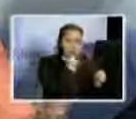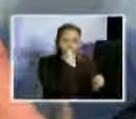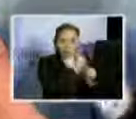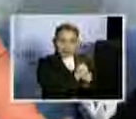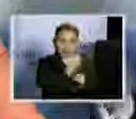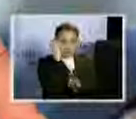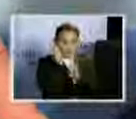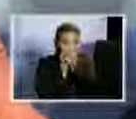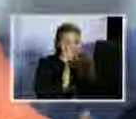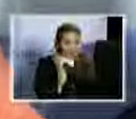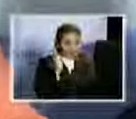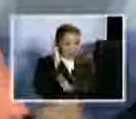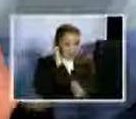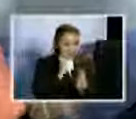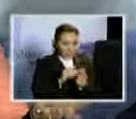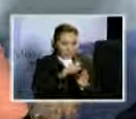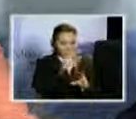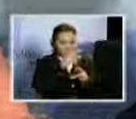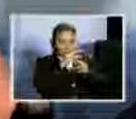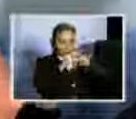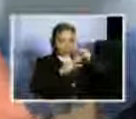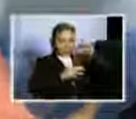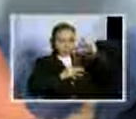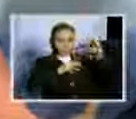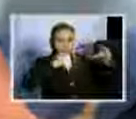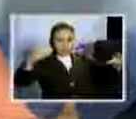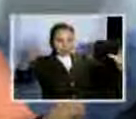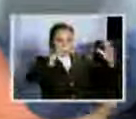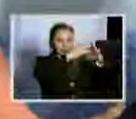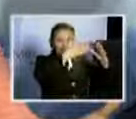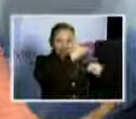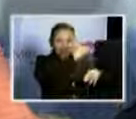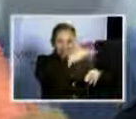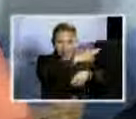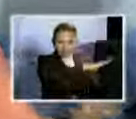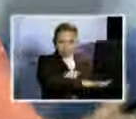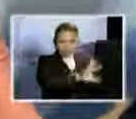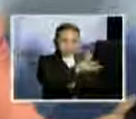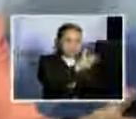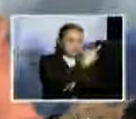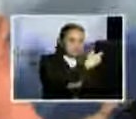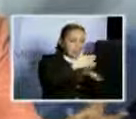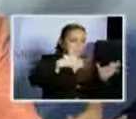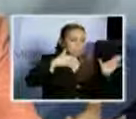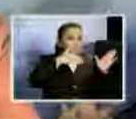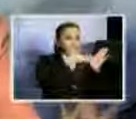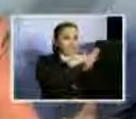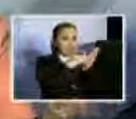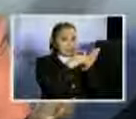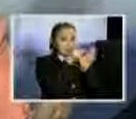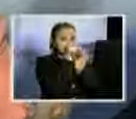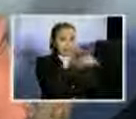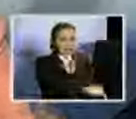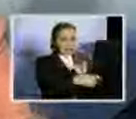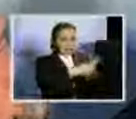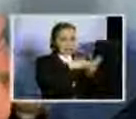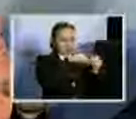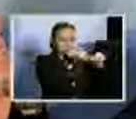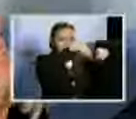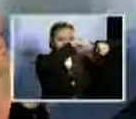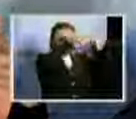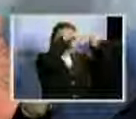en Bélgica flotan en las granjas más o menos unas 100.000 de estas cosas